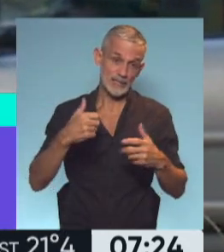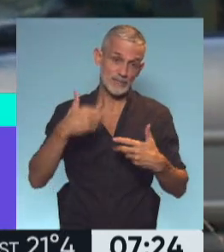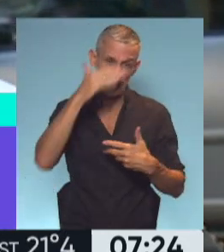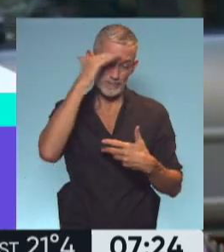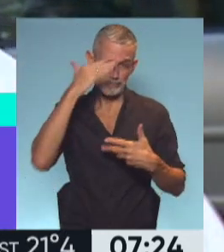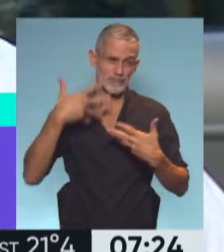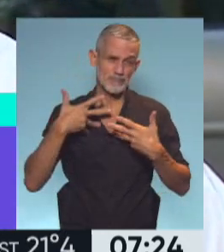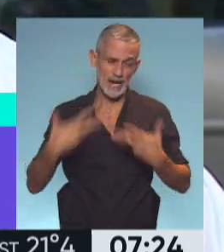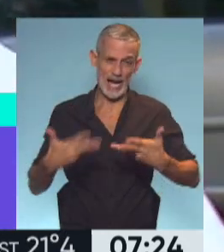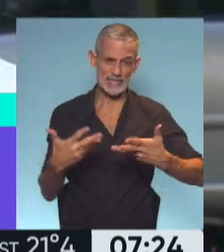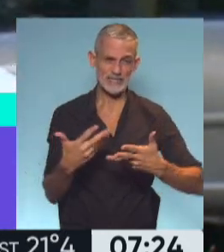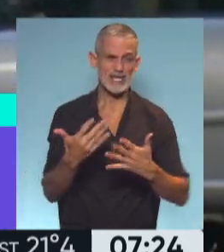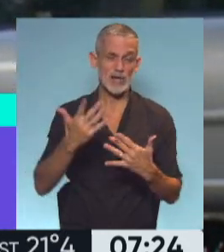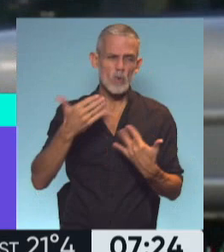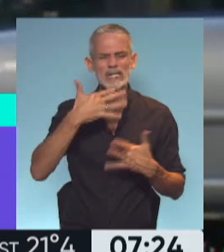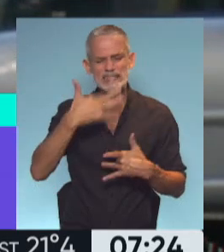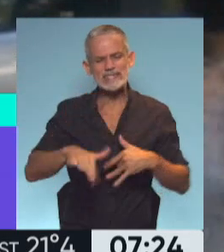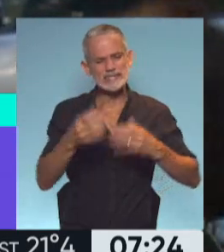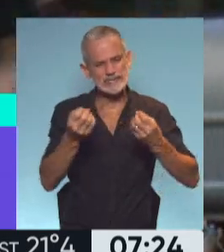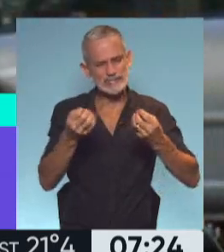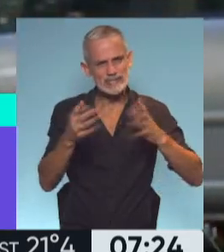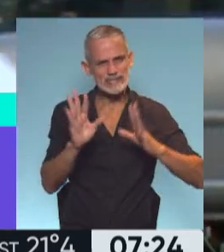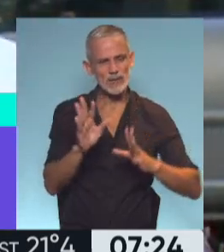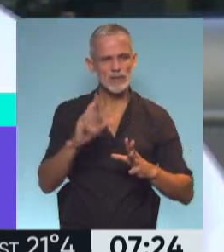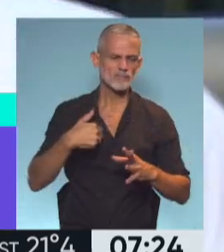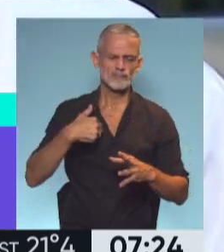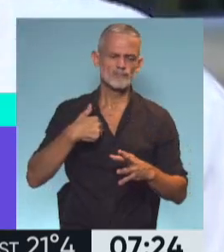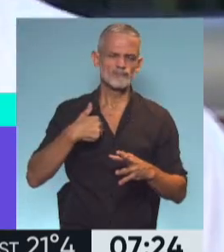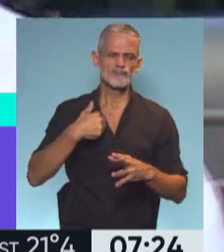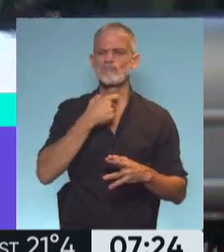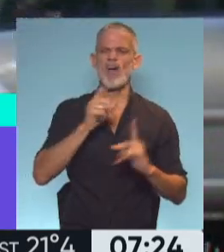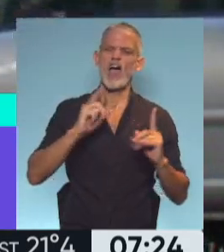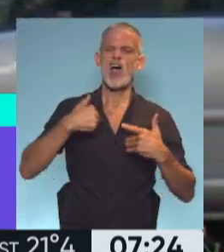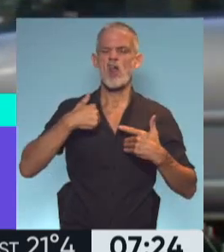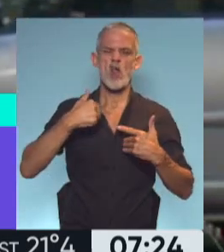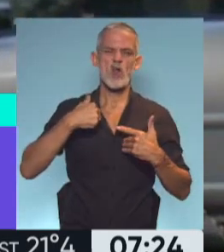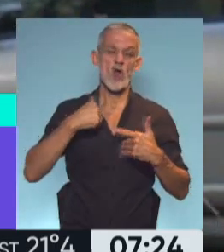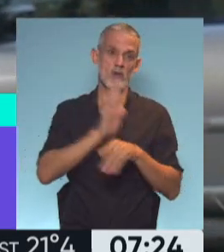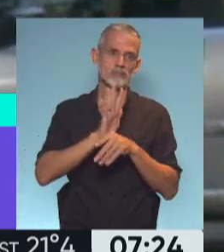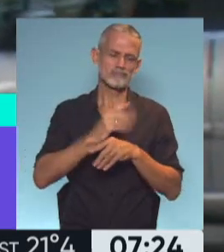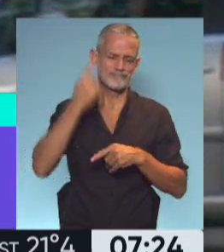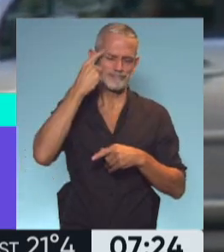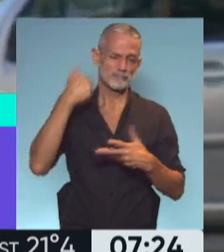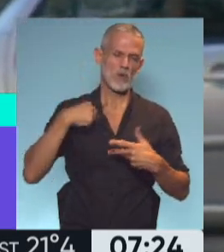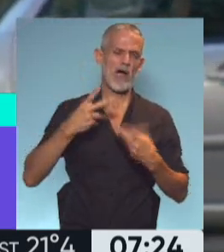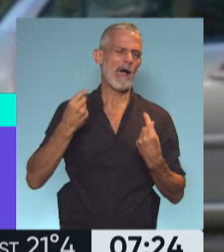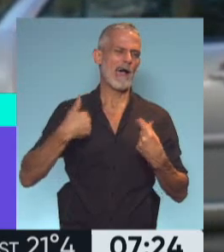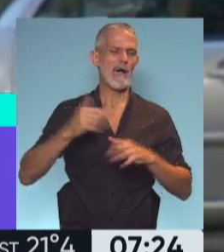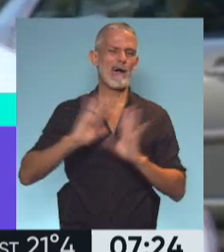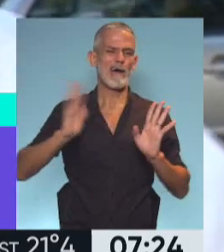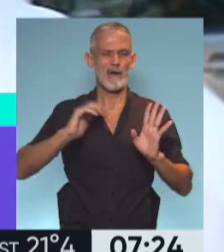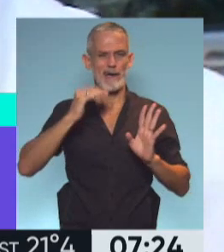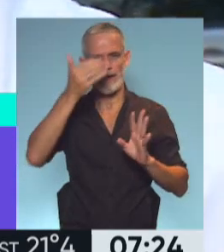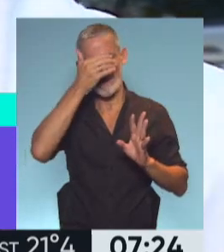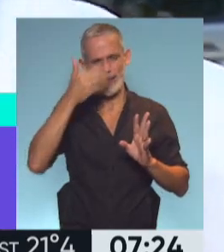Por supuesto, esto se puede entender. También la negación, que a veces es un mecanismo de defensa. Y a mí me